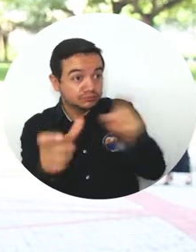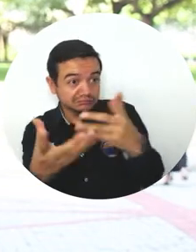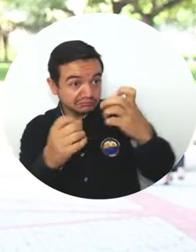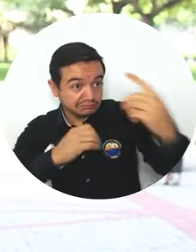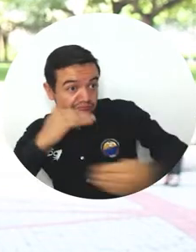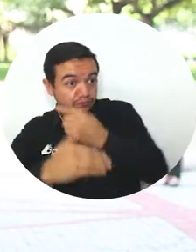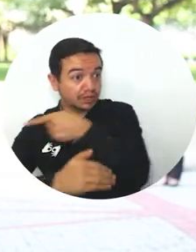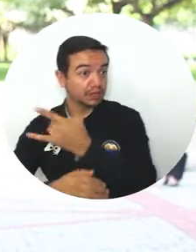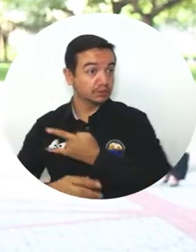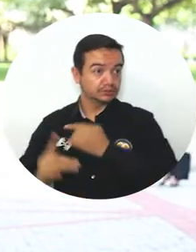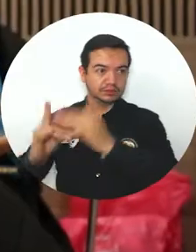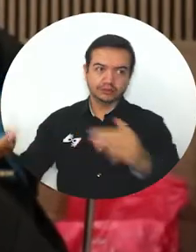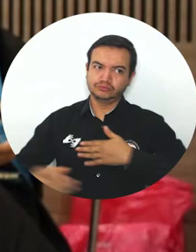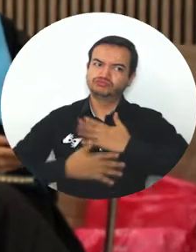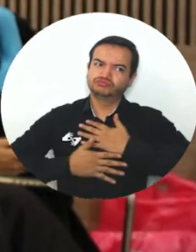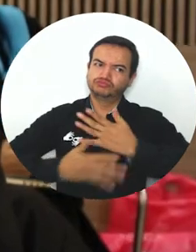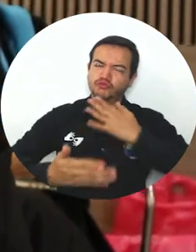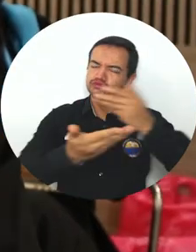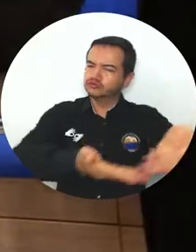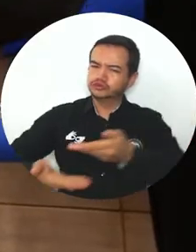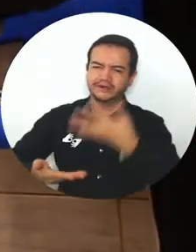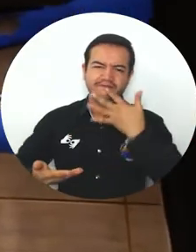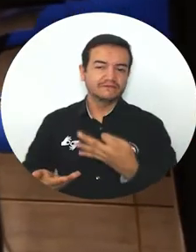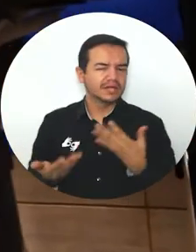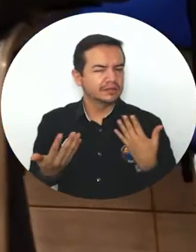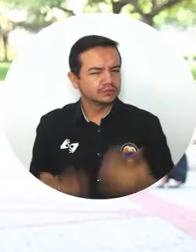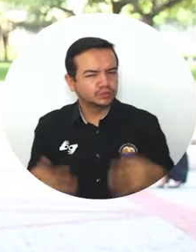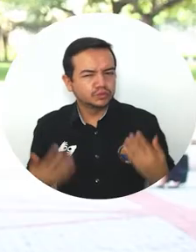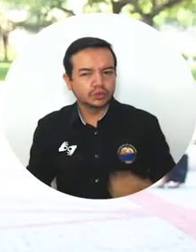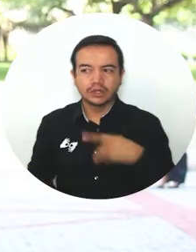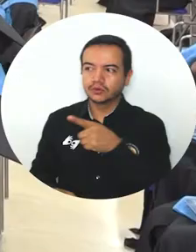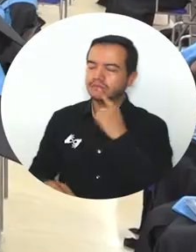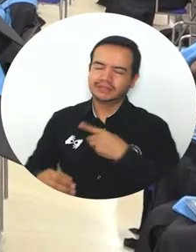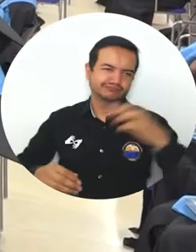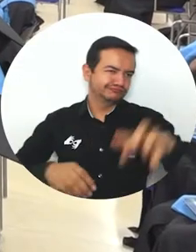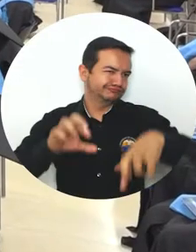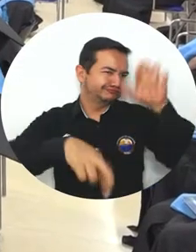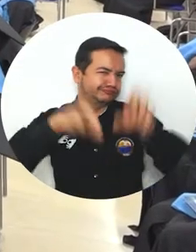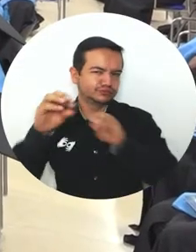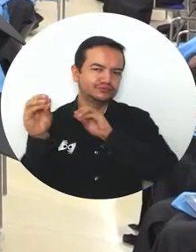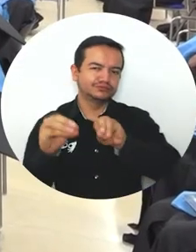esta universidad, créanme que los voy a recomendar al máximo para que así puedan ser unos grandes profesionales.